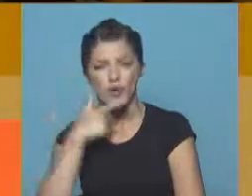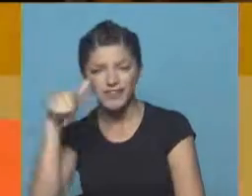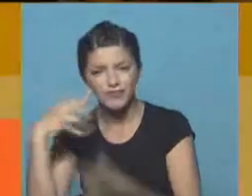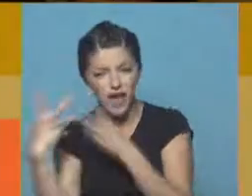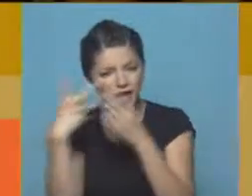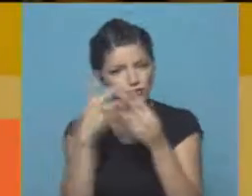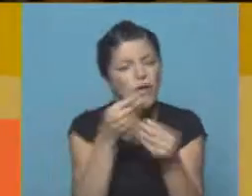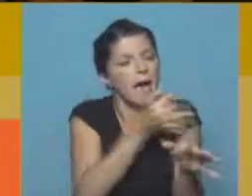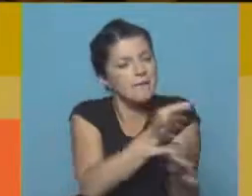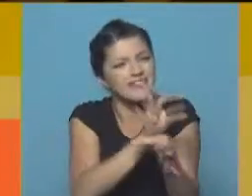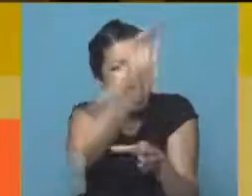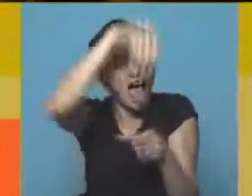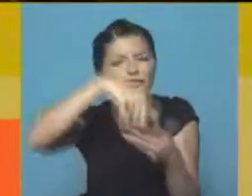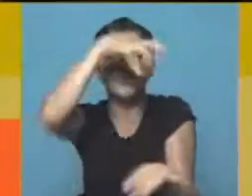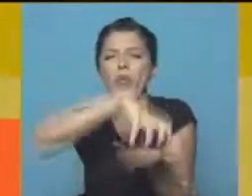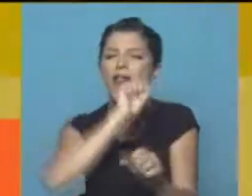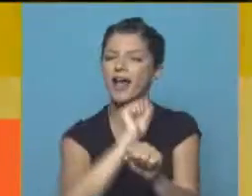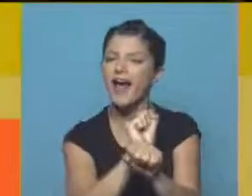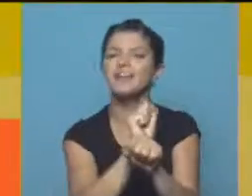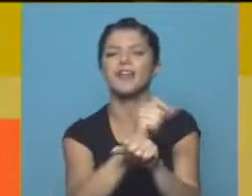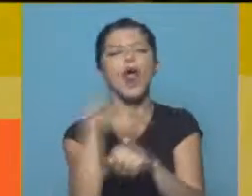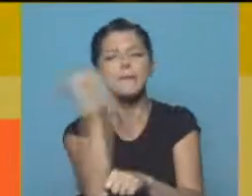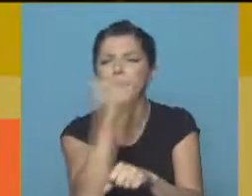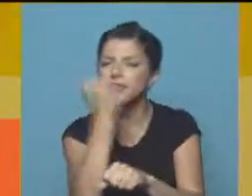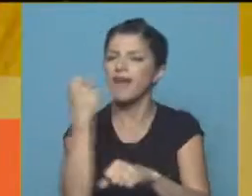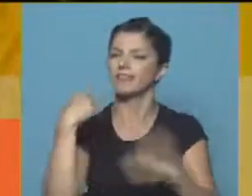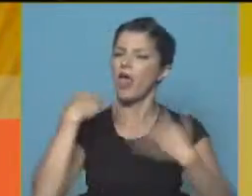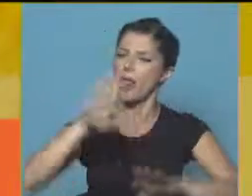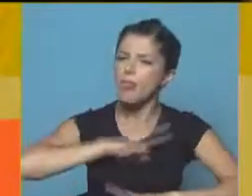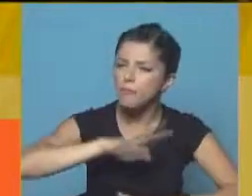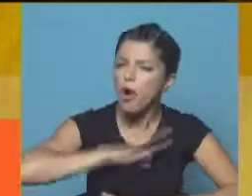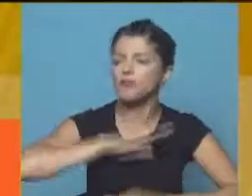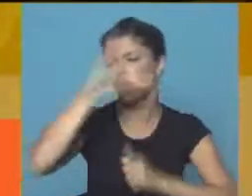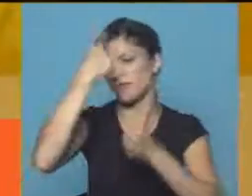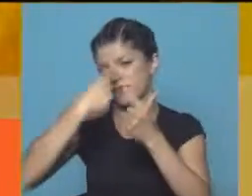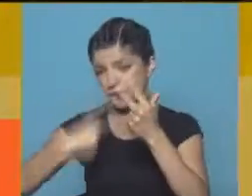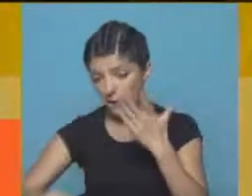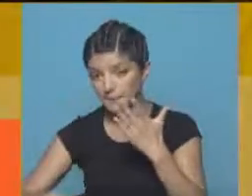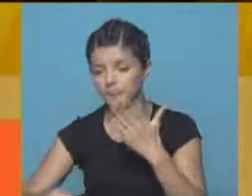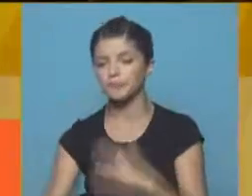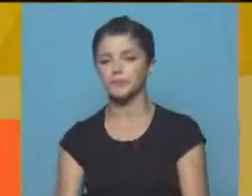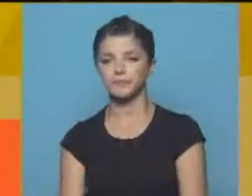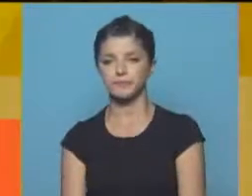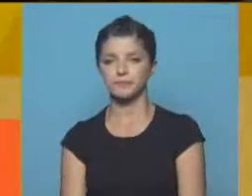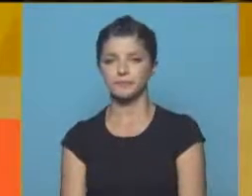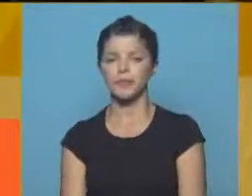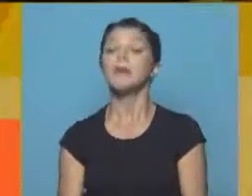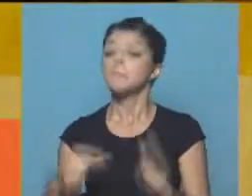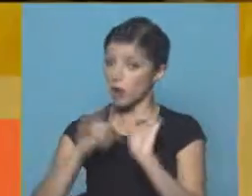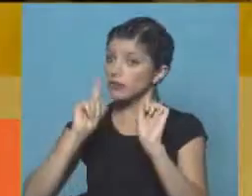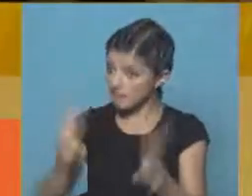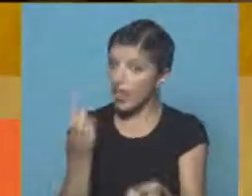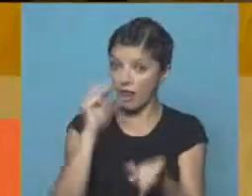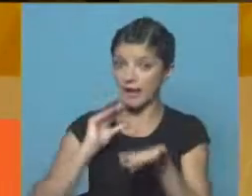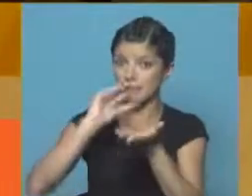cárceles, el deporte y evitar la reiterancia de las personas en el delito. Y además se está haciendo inversión propiamente en